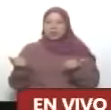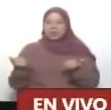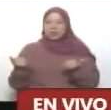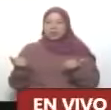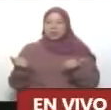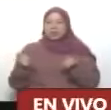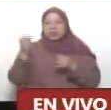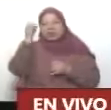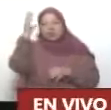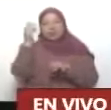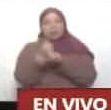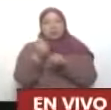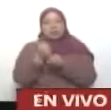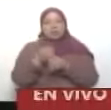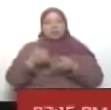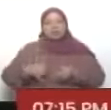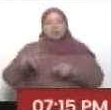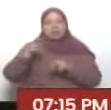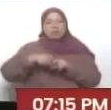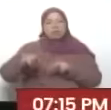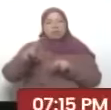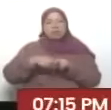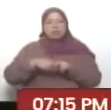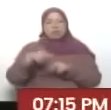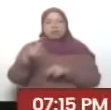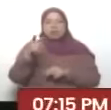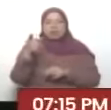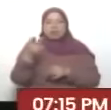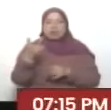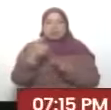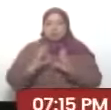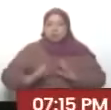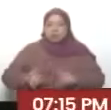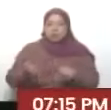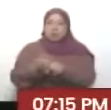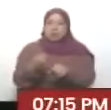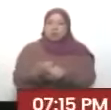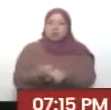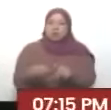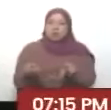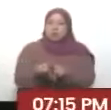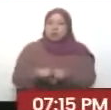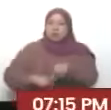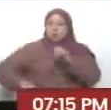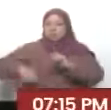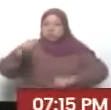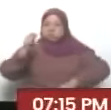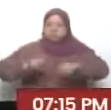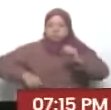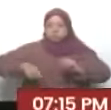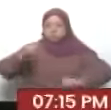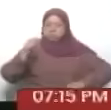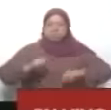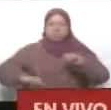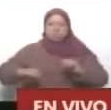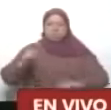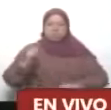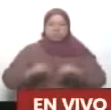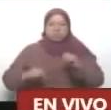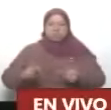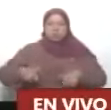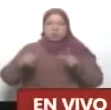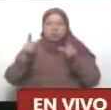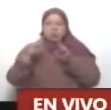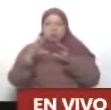De las capacidades innatas de ese niño. Para mí ese niño es la reencarnación de un gran percusionista del mundo. Me permiten